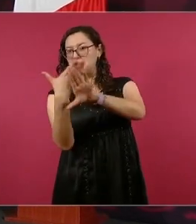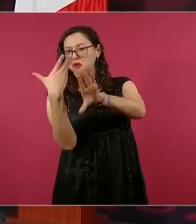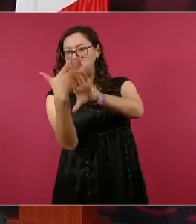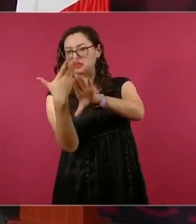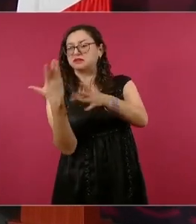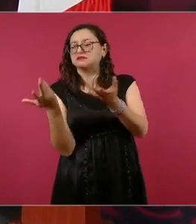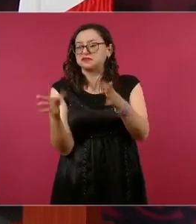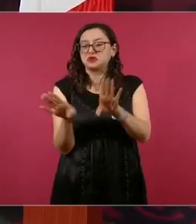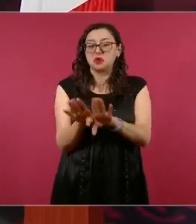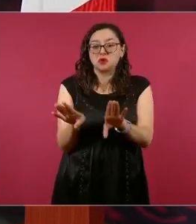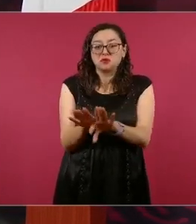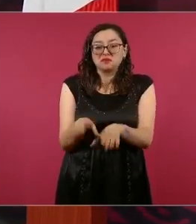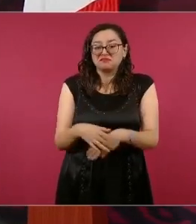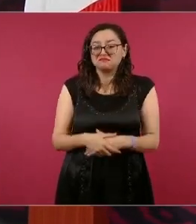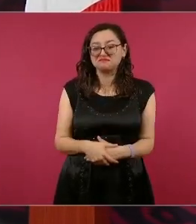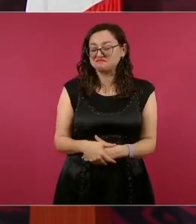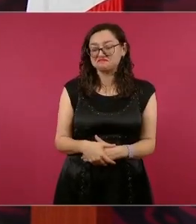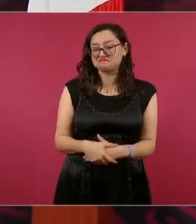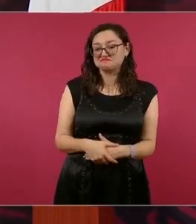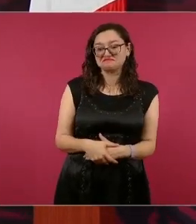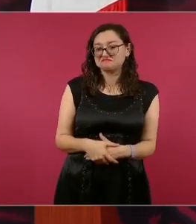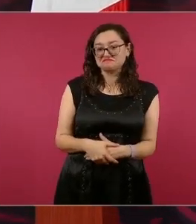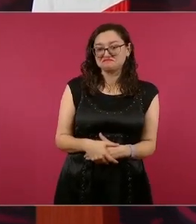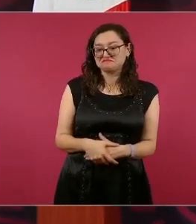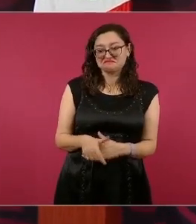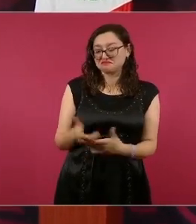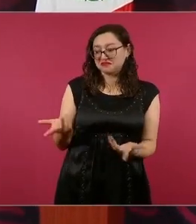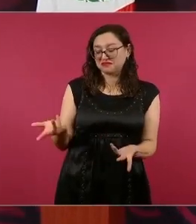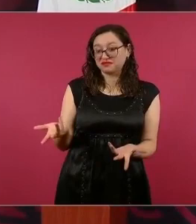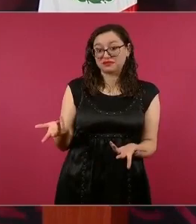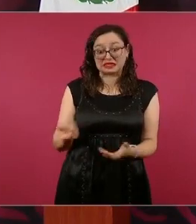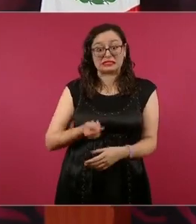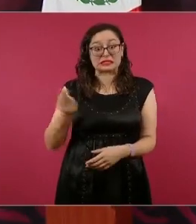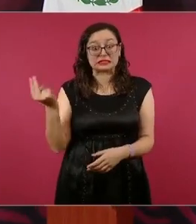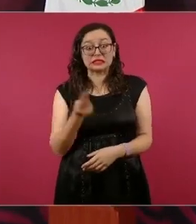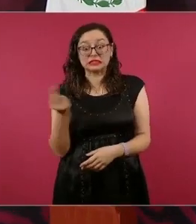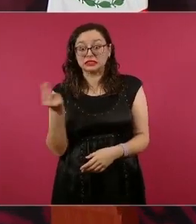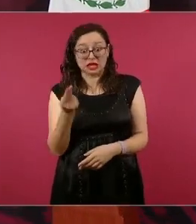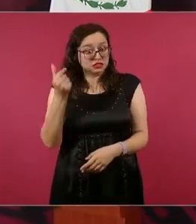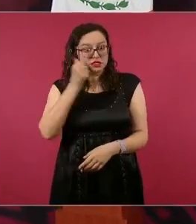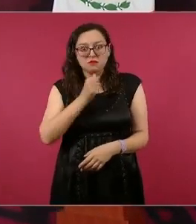que se requiere en el país y en todo el mundo